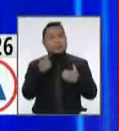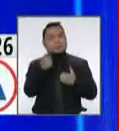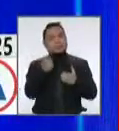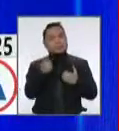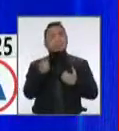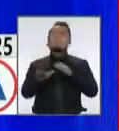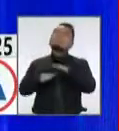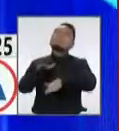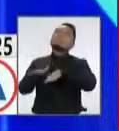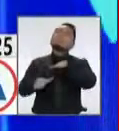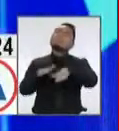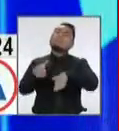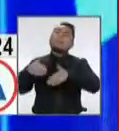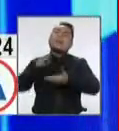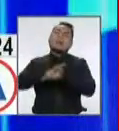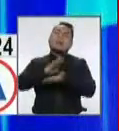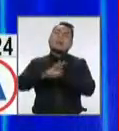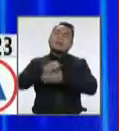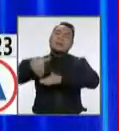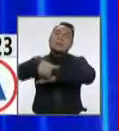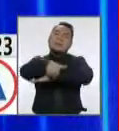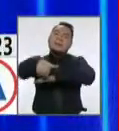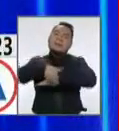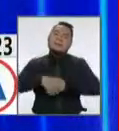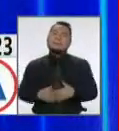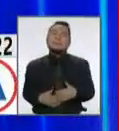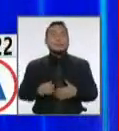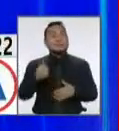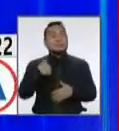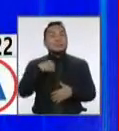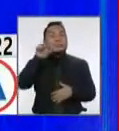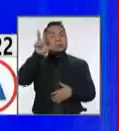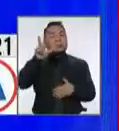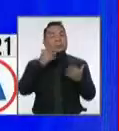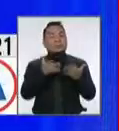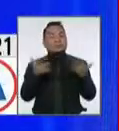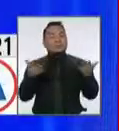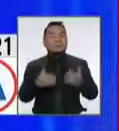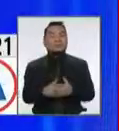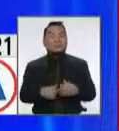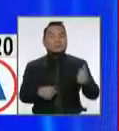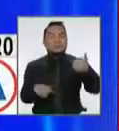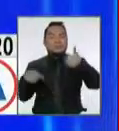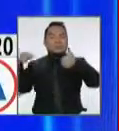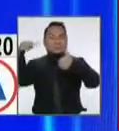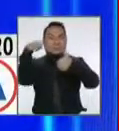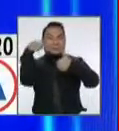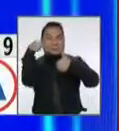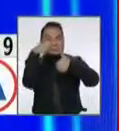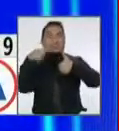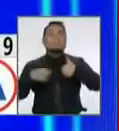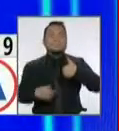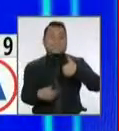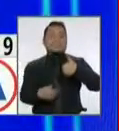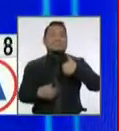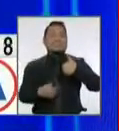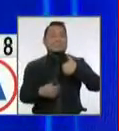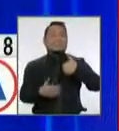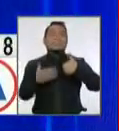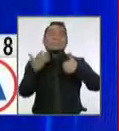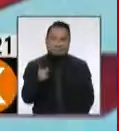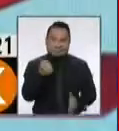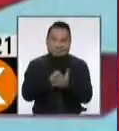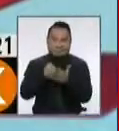hablando de los próximos debates, y tenemos al candidato Rafael López Aliaga que está evaluando sobre si va o no va, y es inevitable recordar el